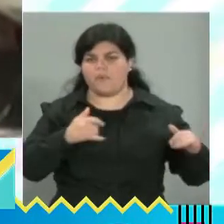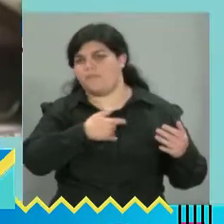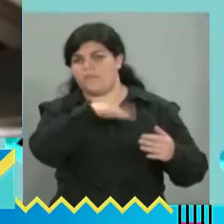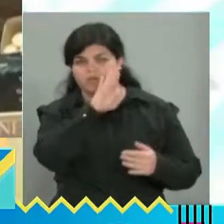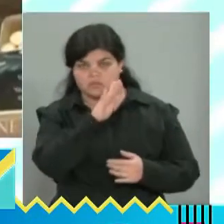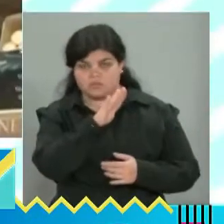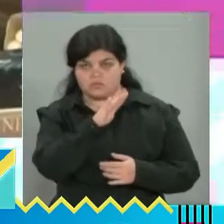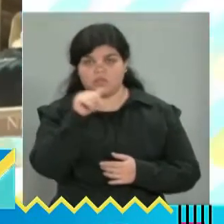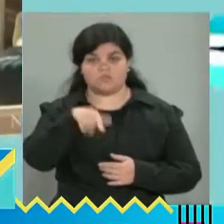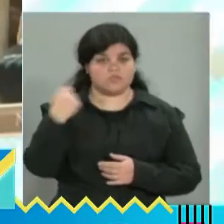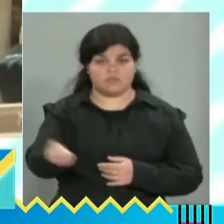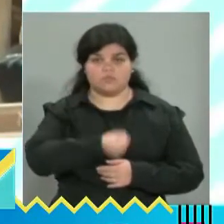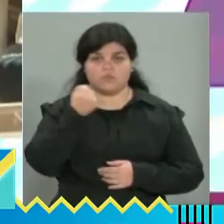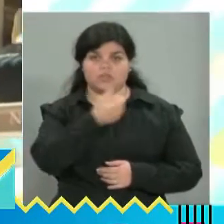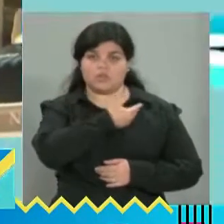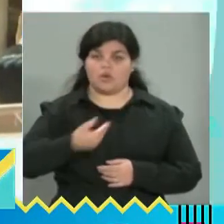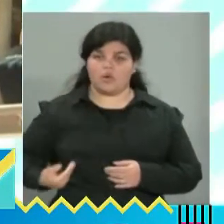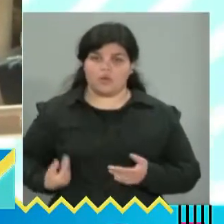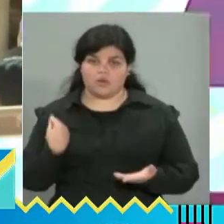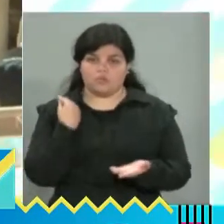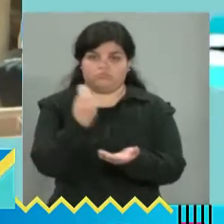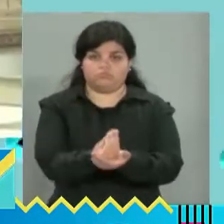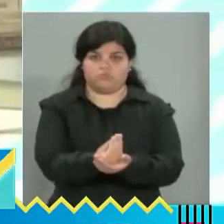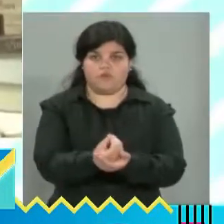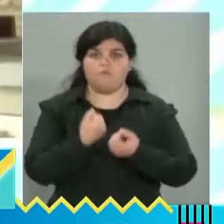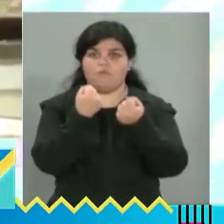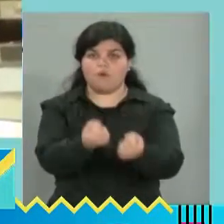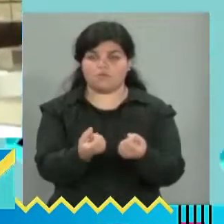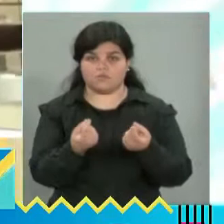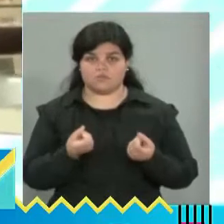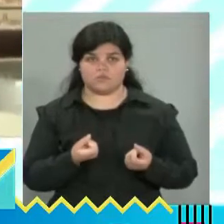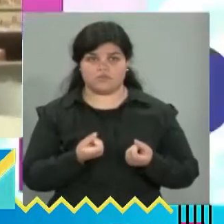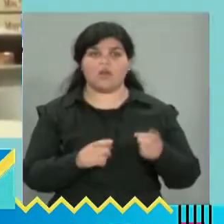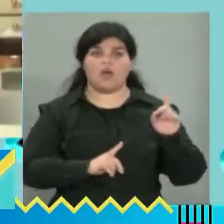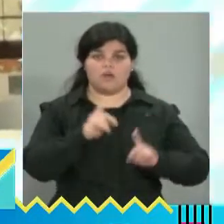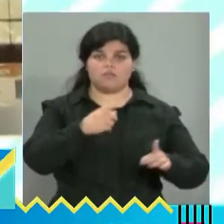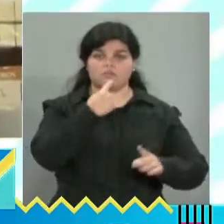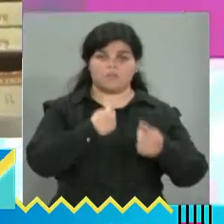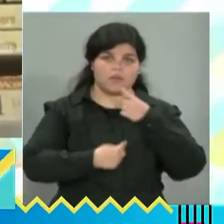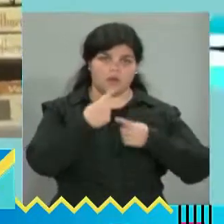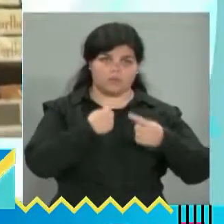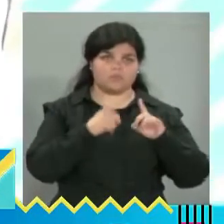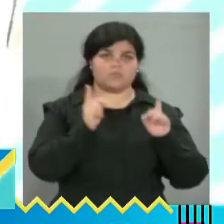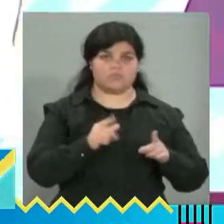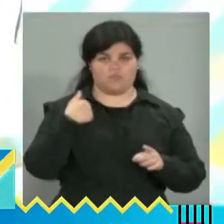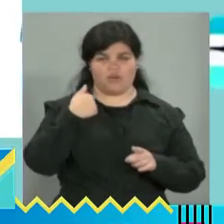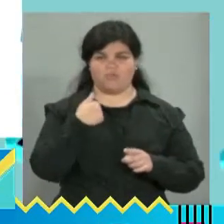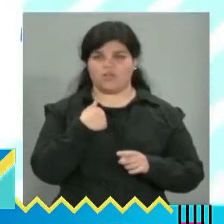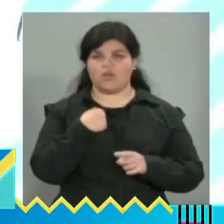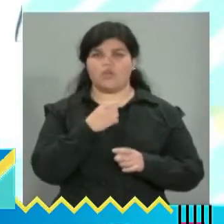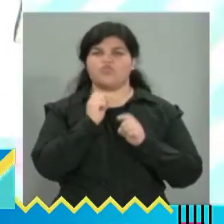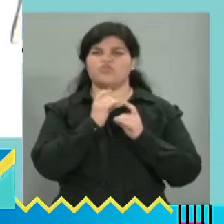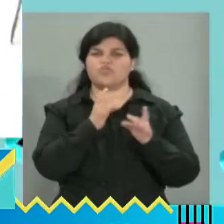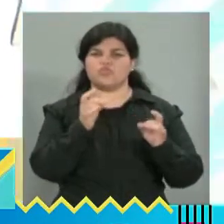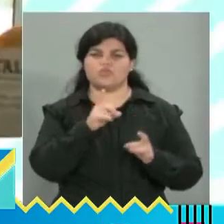que seguir marcando presencia, pero que a veces nos encontramos en la consulta asistencial, sobre todo en el área mía toxicológica, que cuando